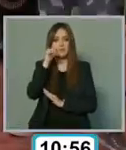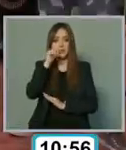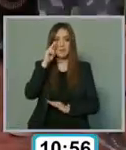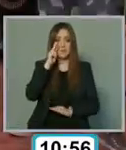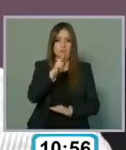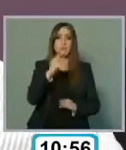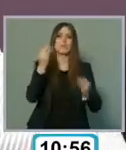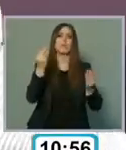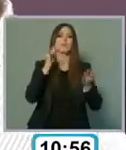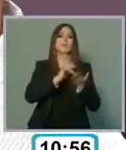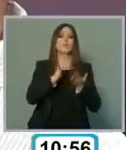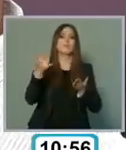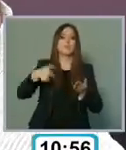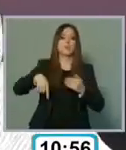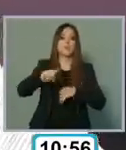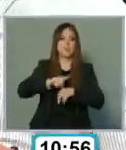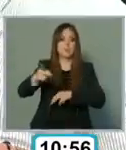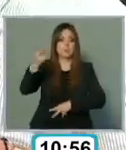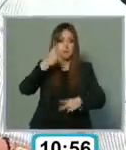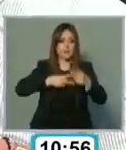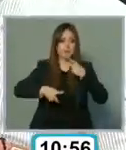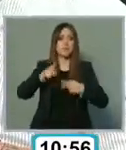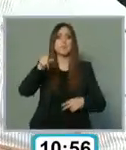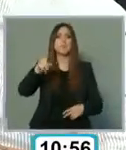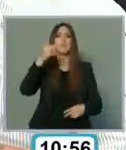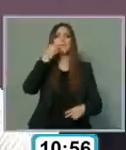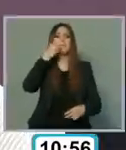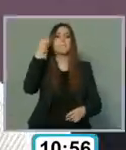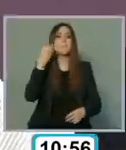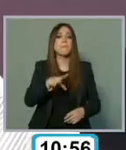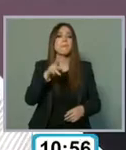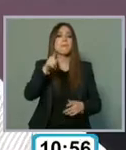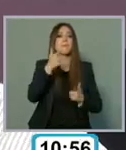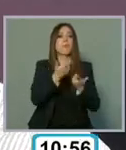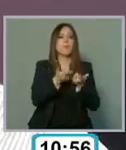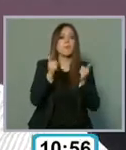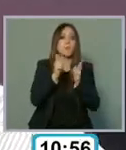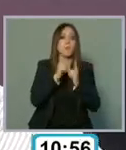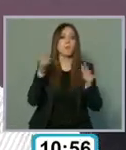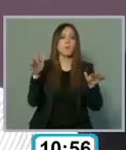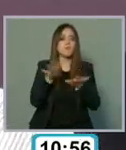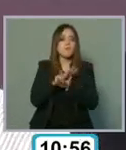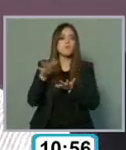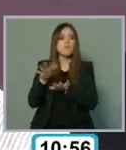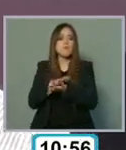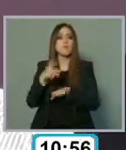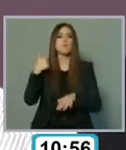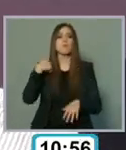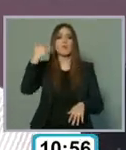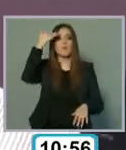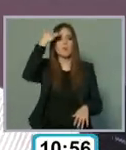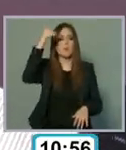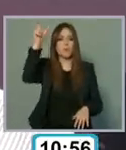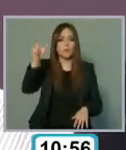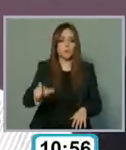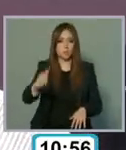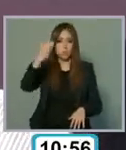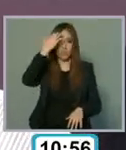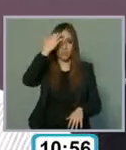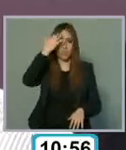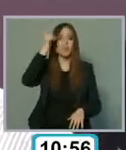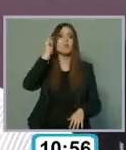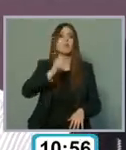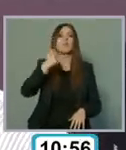gracias por estar con nosotros, de verdad. No, gracias a ustedes. Es muy padre ver que una banda evolucione. Gracias. Tengo tiempo de haberlos tratado y sé que de verdad no es